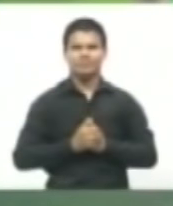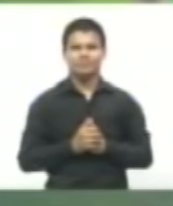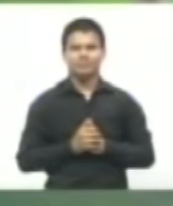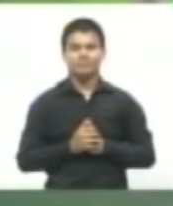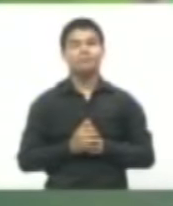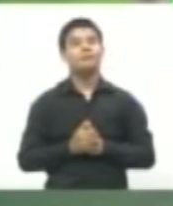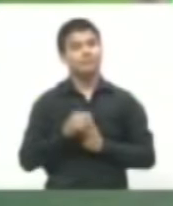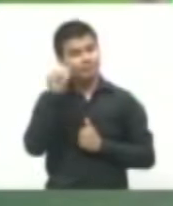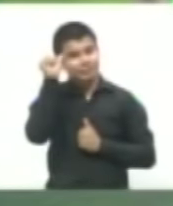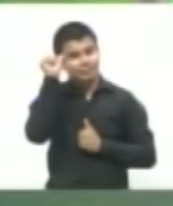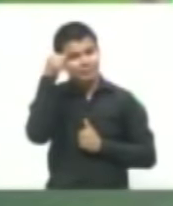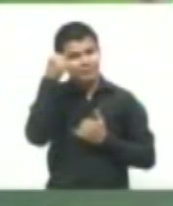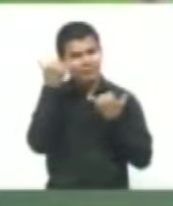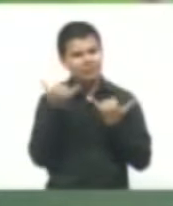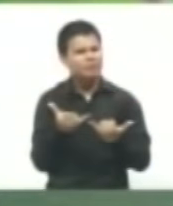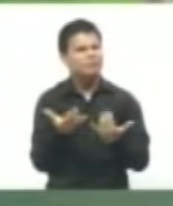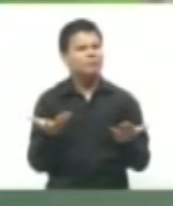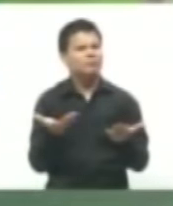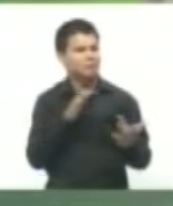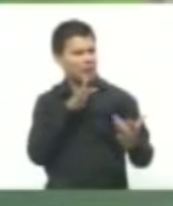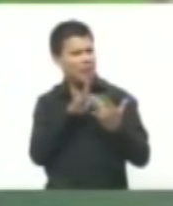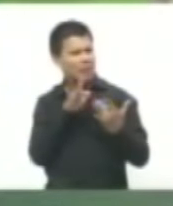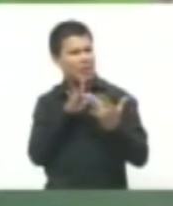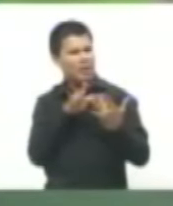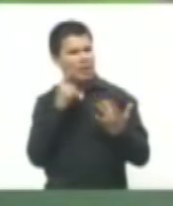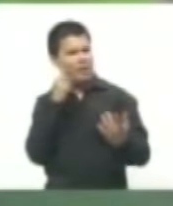También recuerden que estamos en nuestro canal aliado como